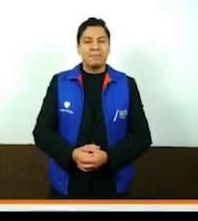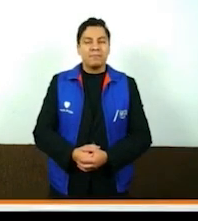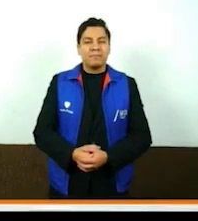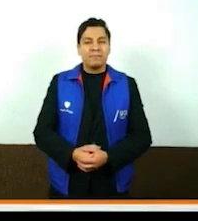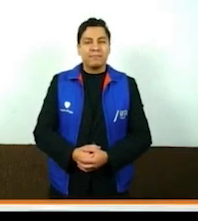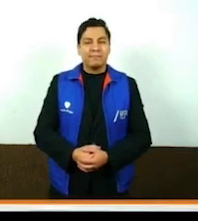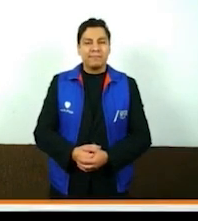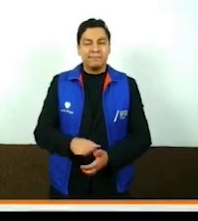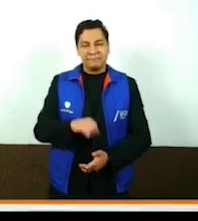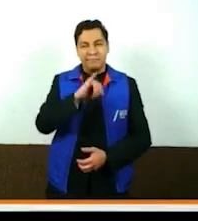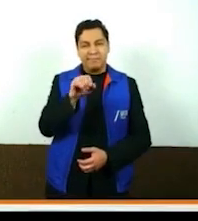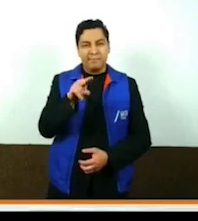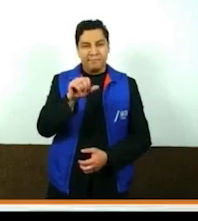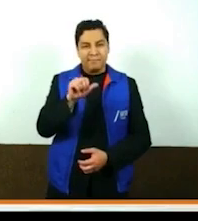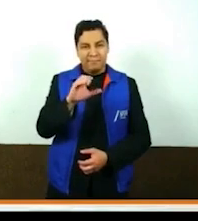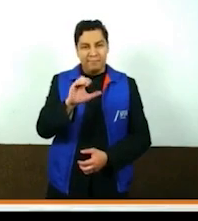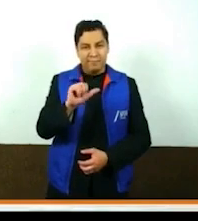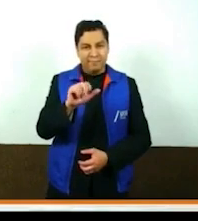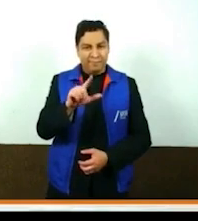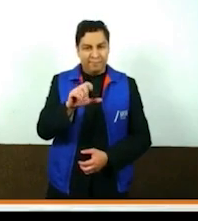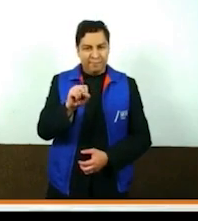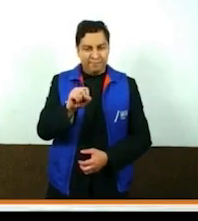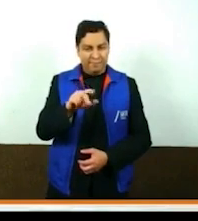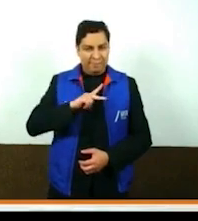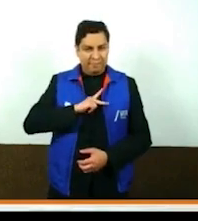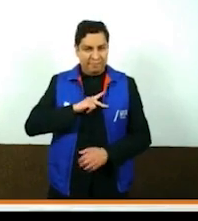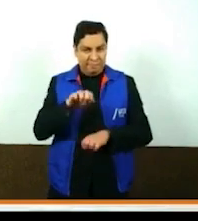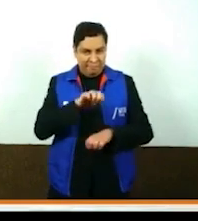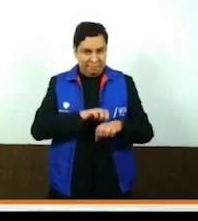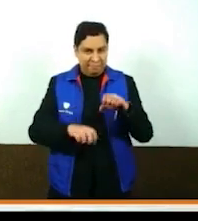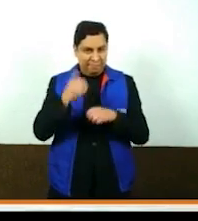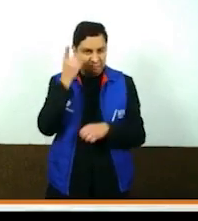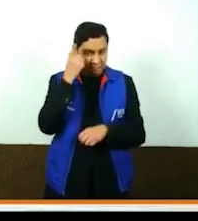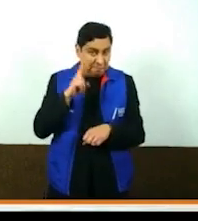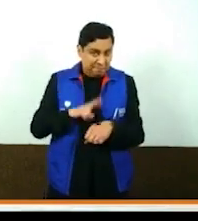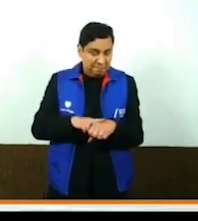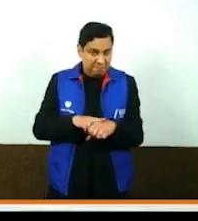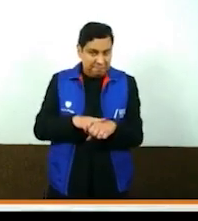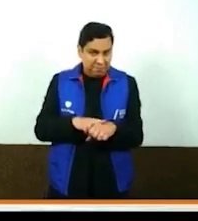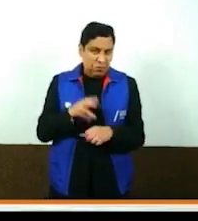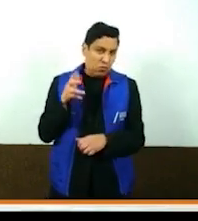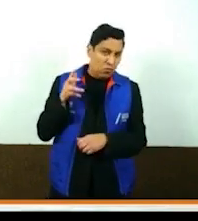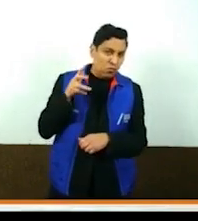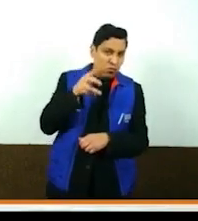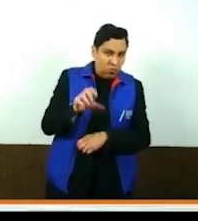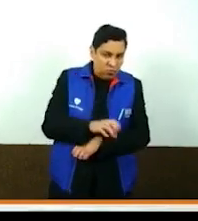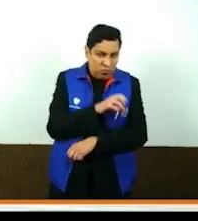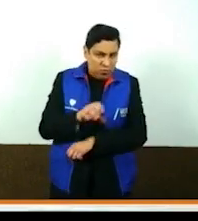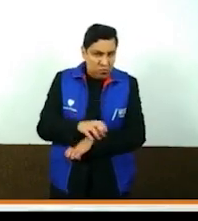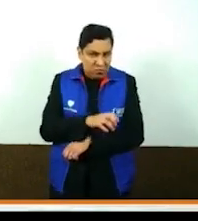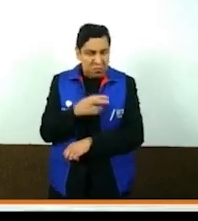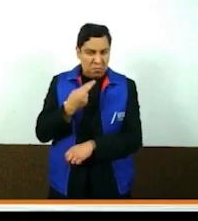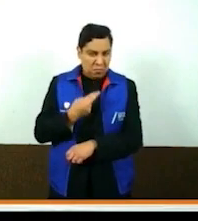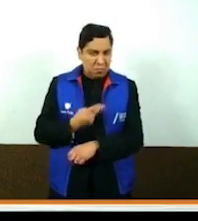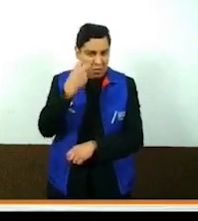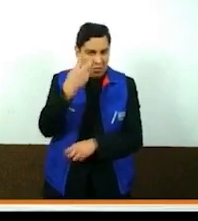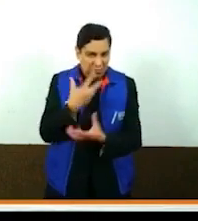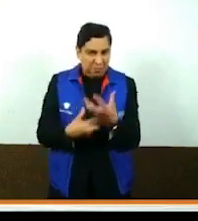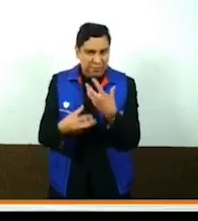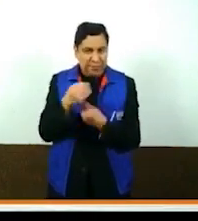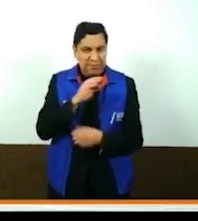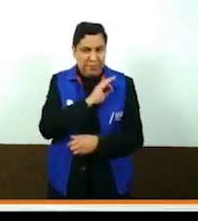Hola, Juan Carlos Vitela Melgar, de Vive Energía, director de Sostenibilidad, por un futuro energético de México más